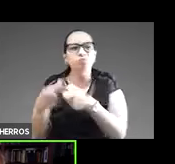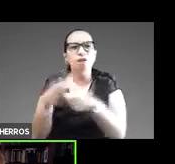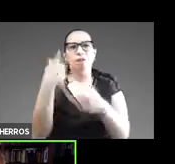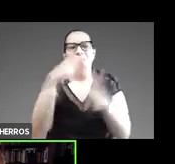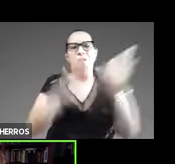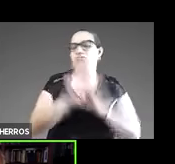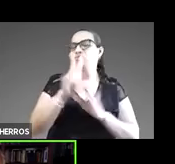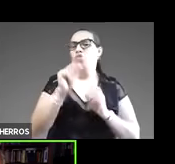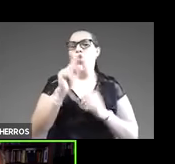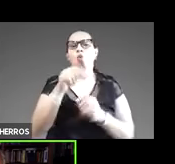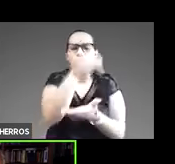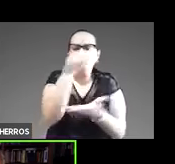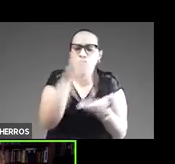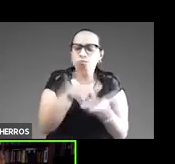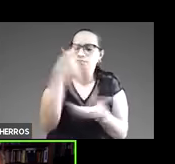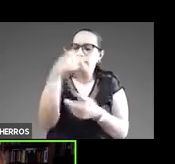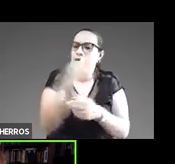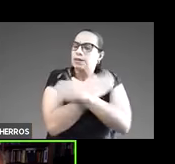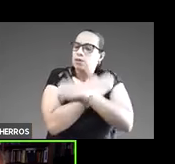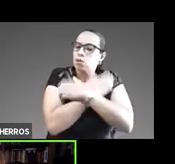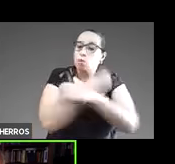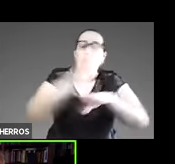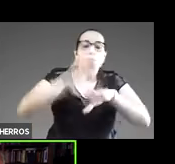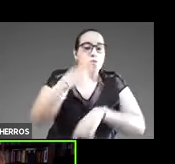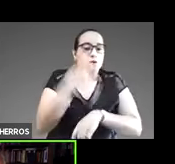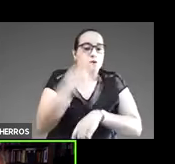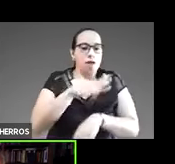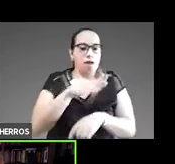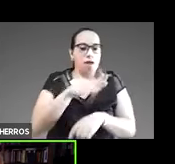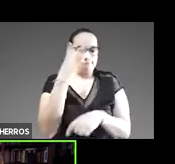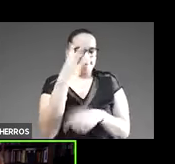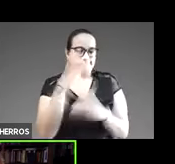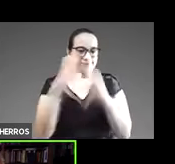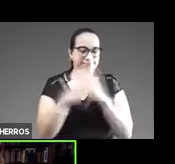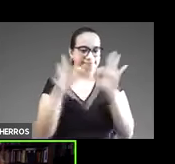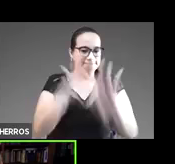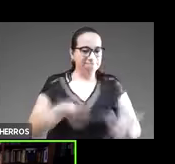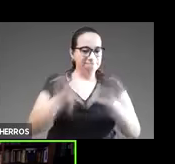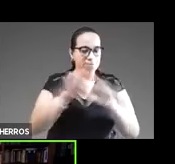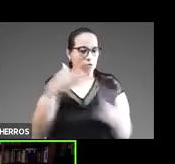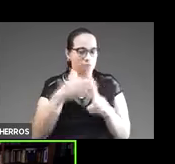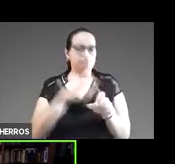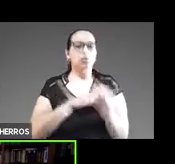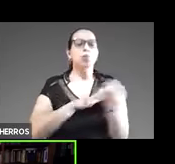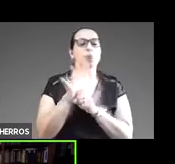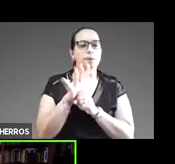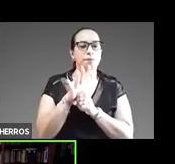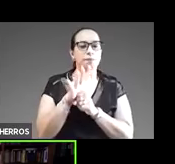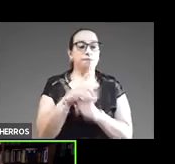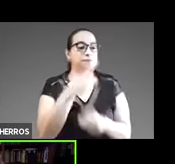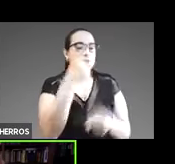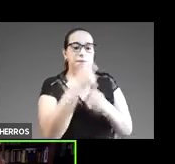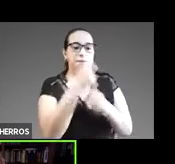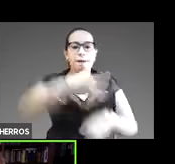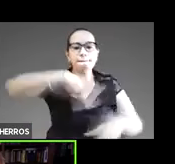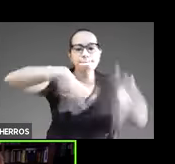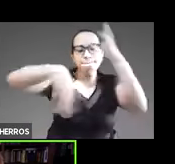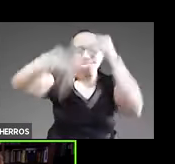de educación y por lo tanto tiene tres componentes centrales. Es el aprendizaje de